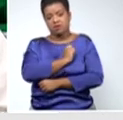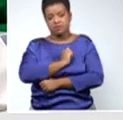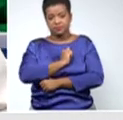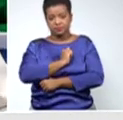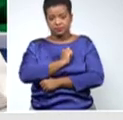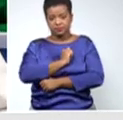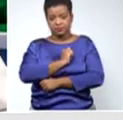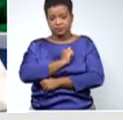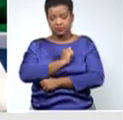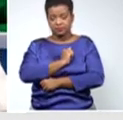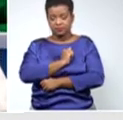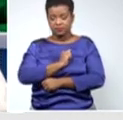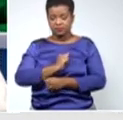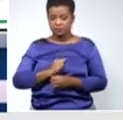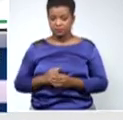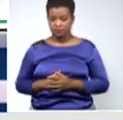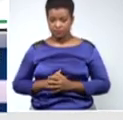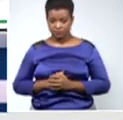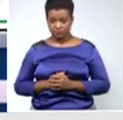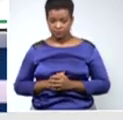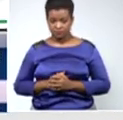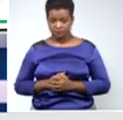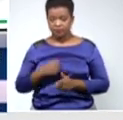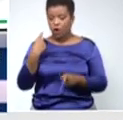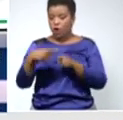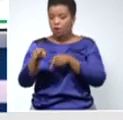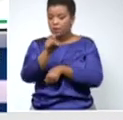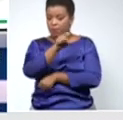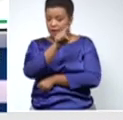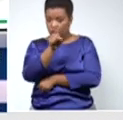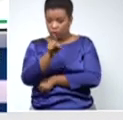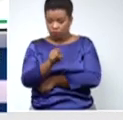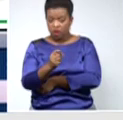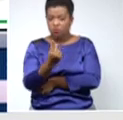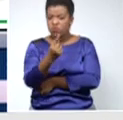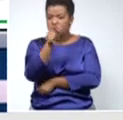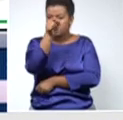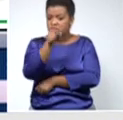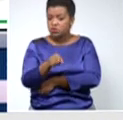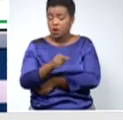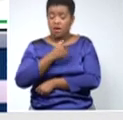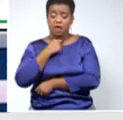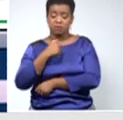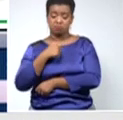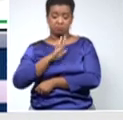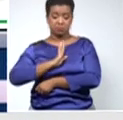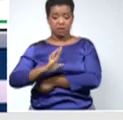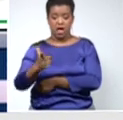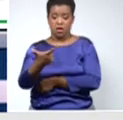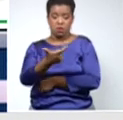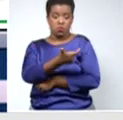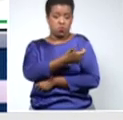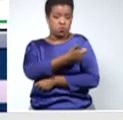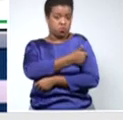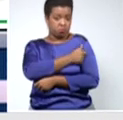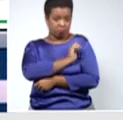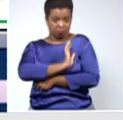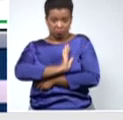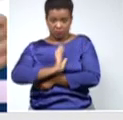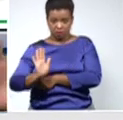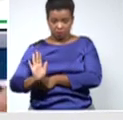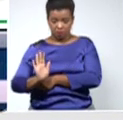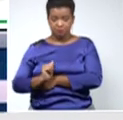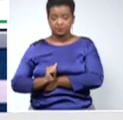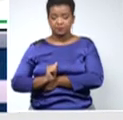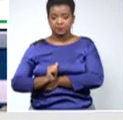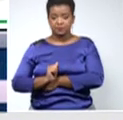definitivamente. Ahora, otra pregunta. Una persona que se haya vacunado, inoculado ya con cualquiera